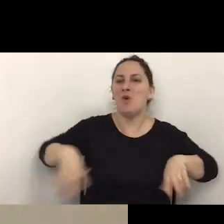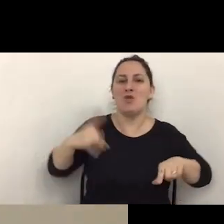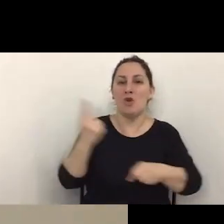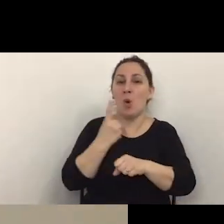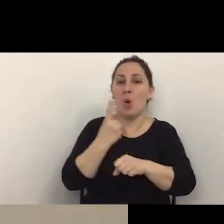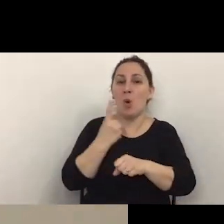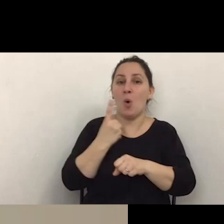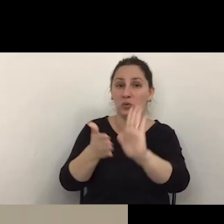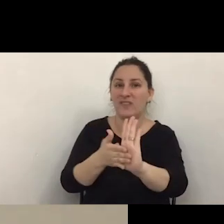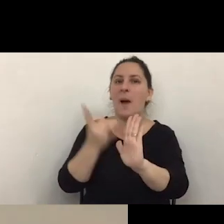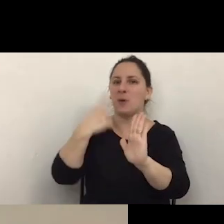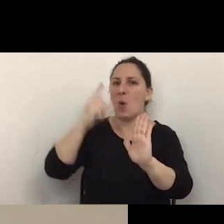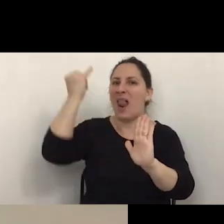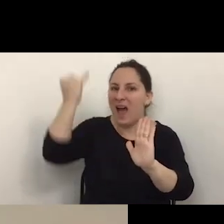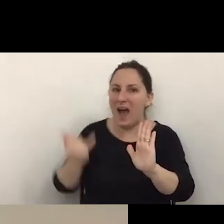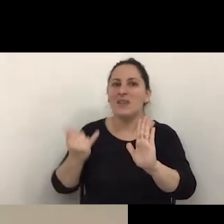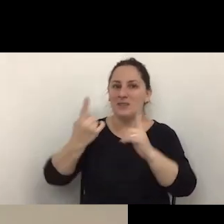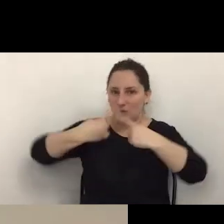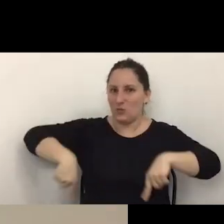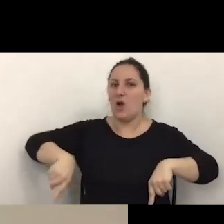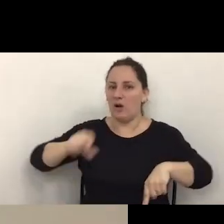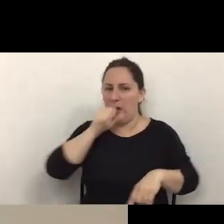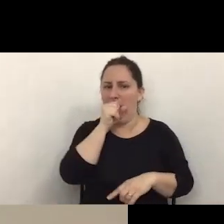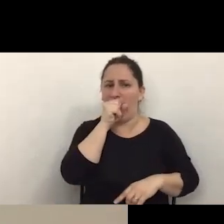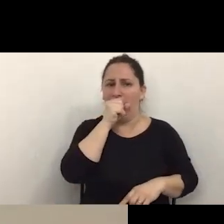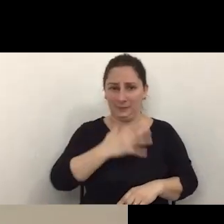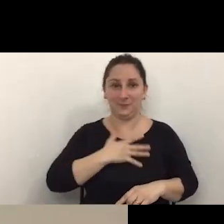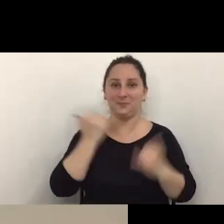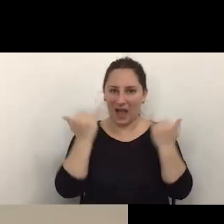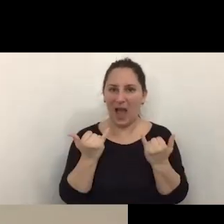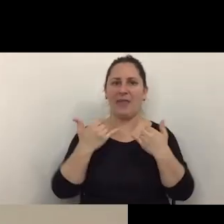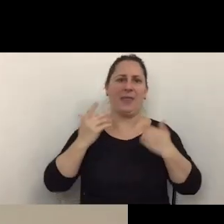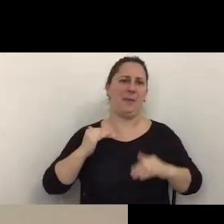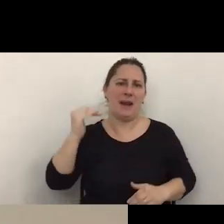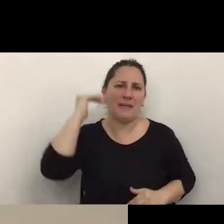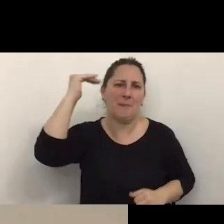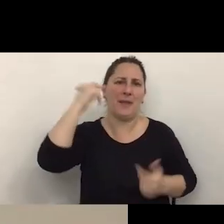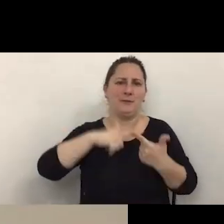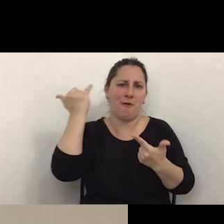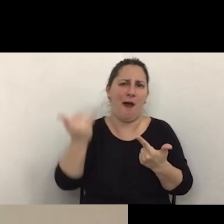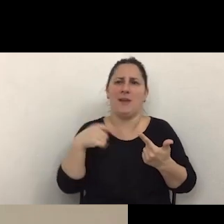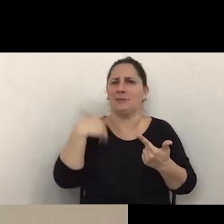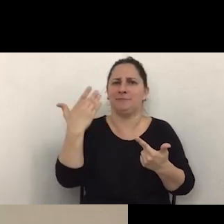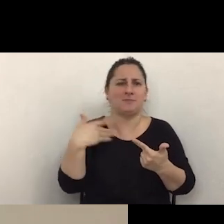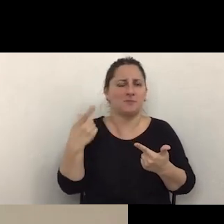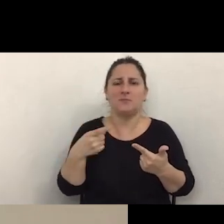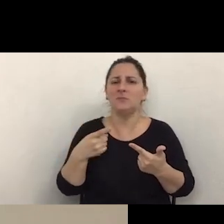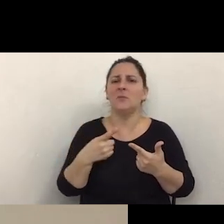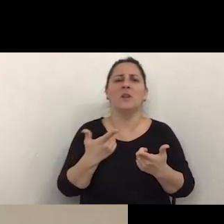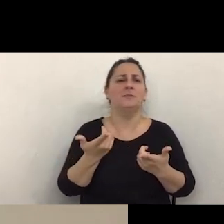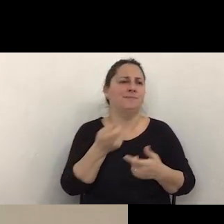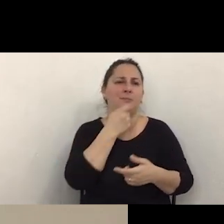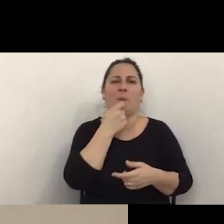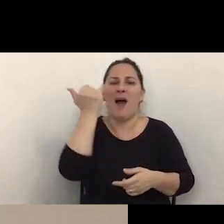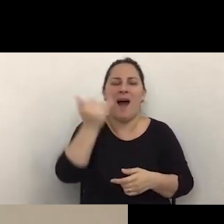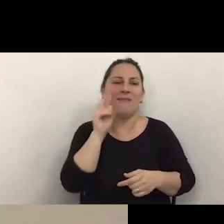la existencia de un bien, ¿sí? La existencia de un departamento, la existencia de fondos, por